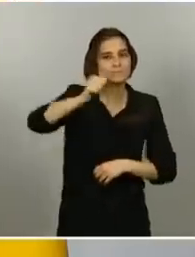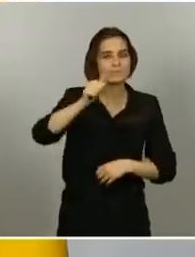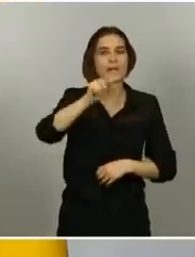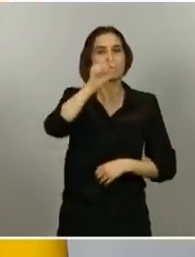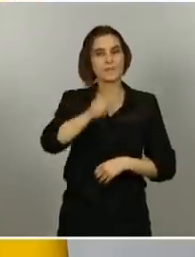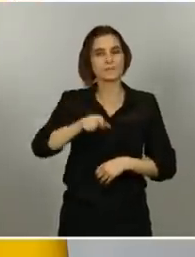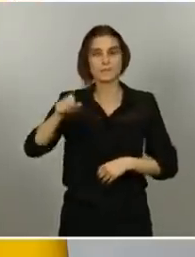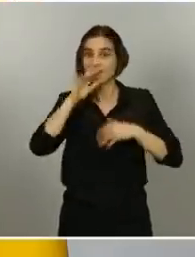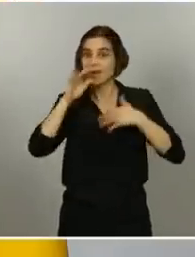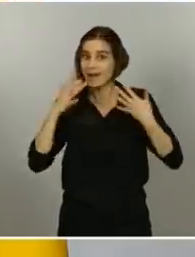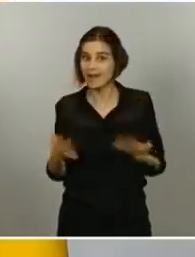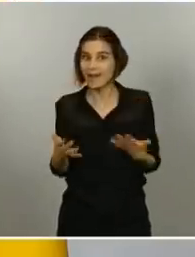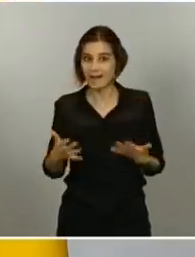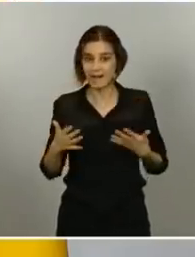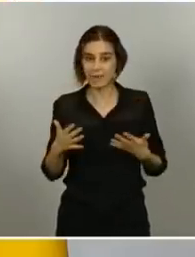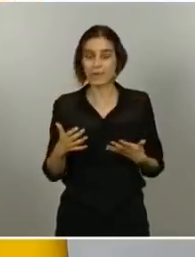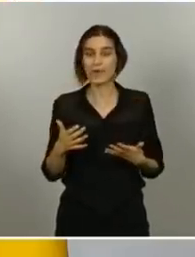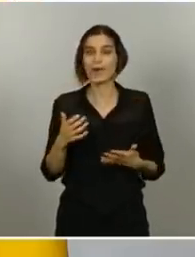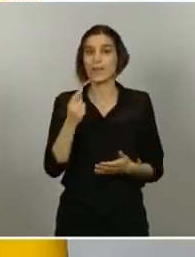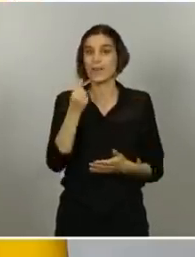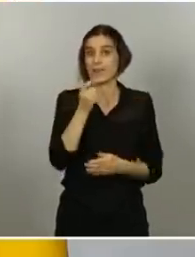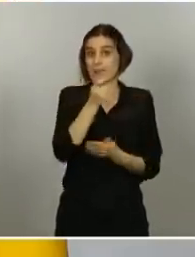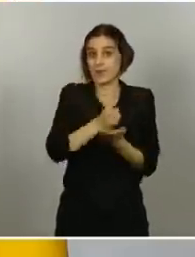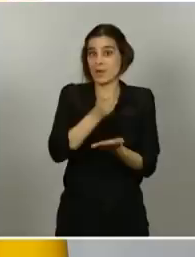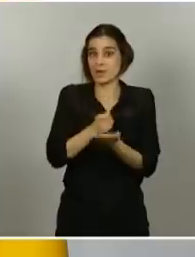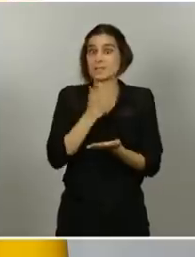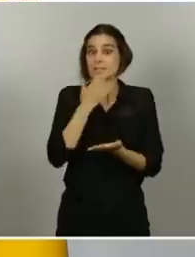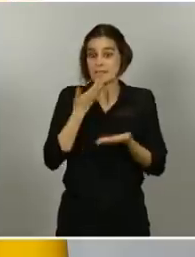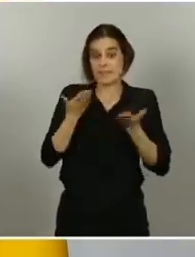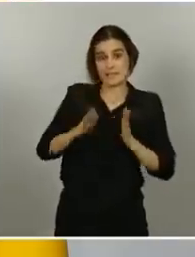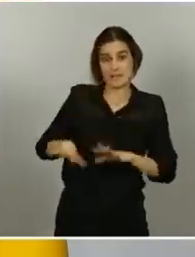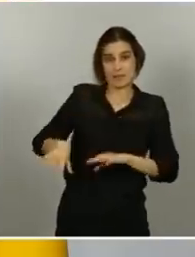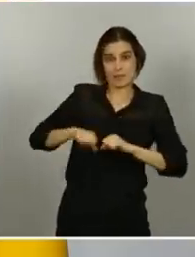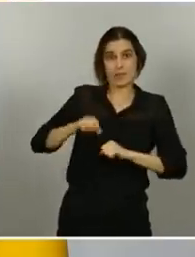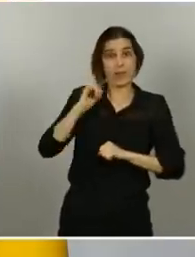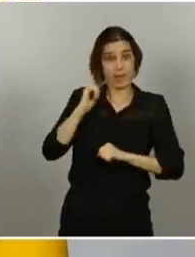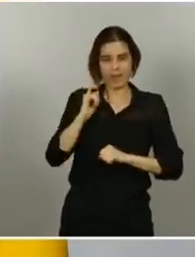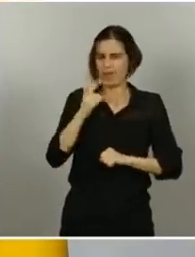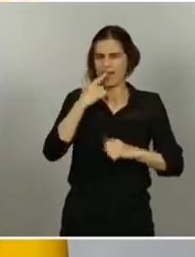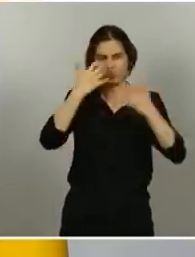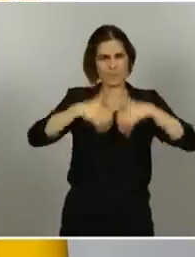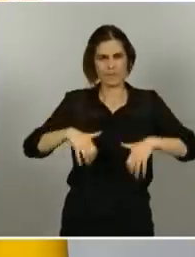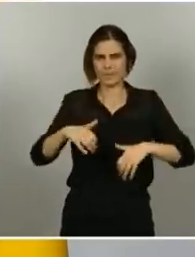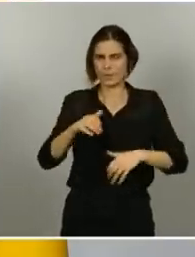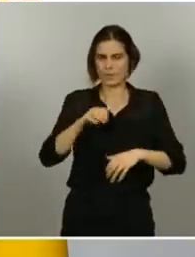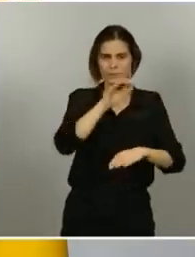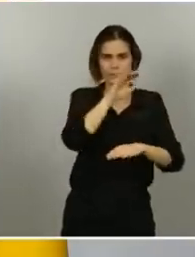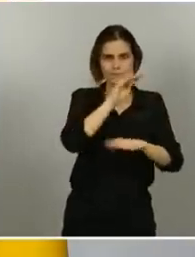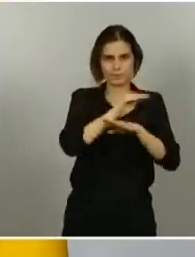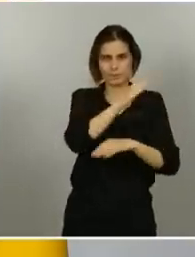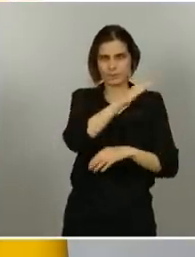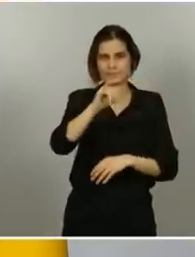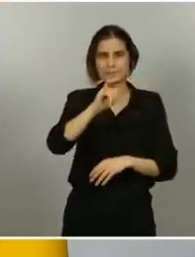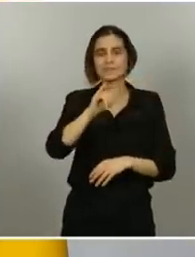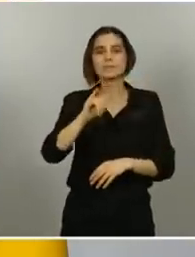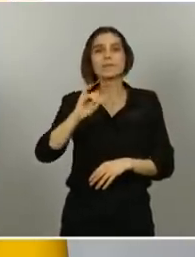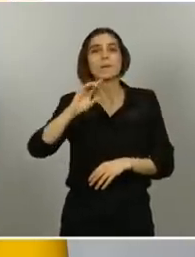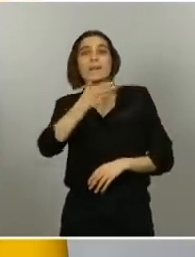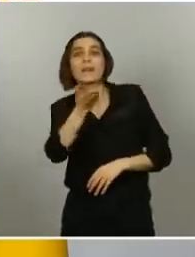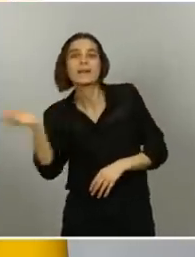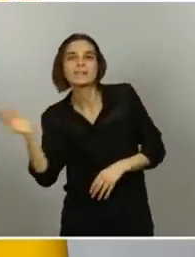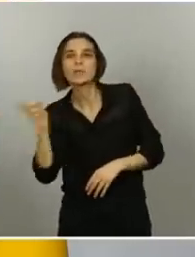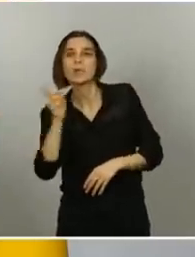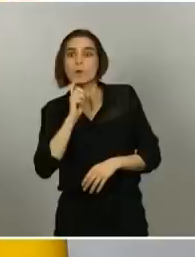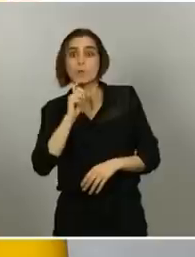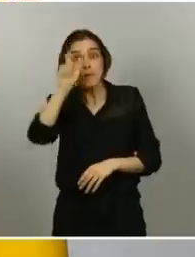prestación por hijo a cargo para o resto de potenciales beneficiarios o acceso a la prestación se fará mediante unha solicitud de la propia persona